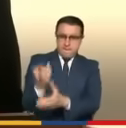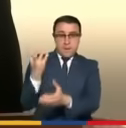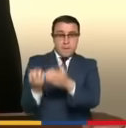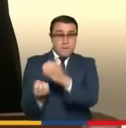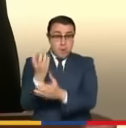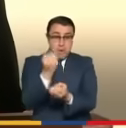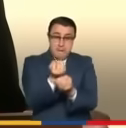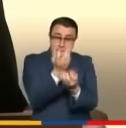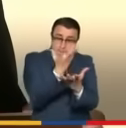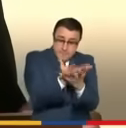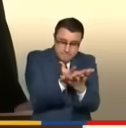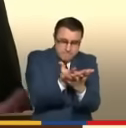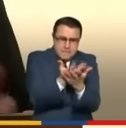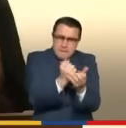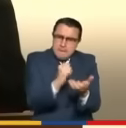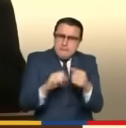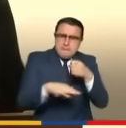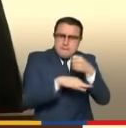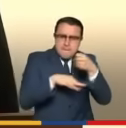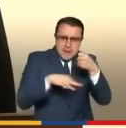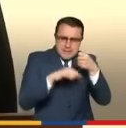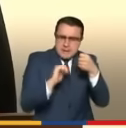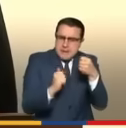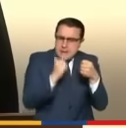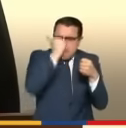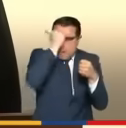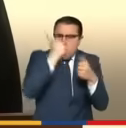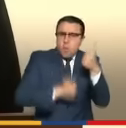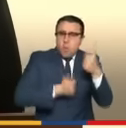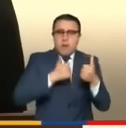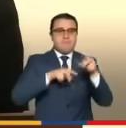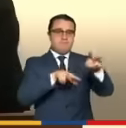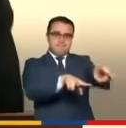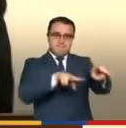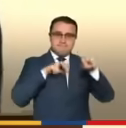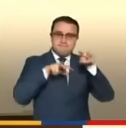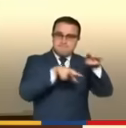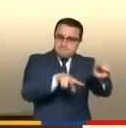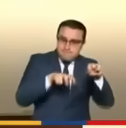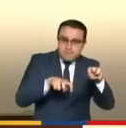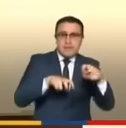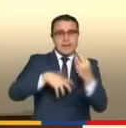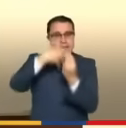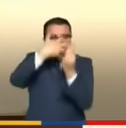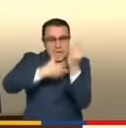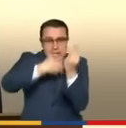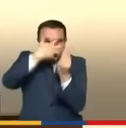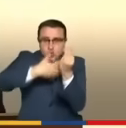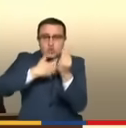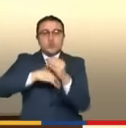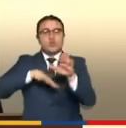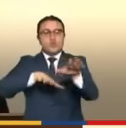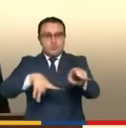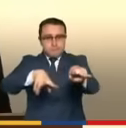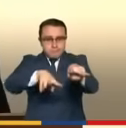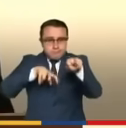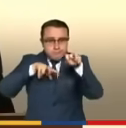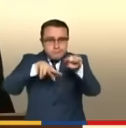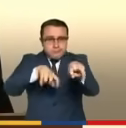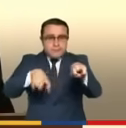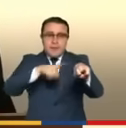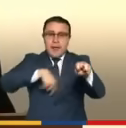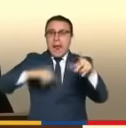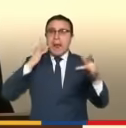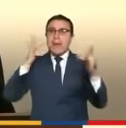agricultura, basada en su agroindustrialización, basada en la industria, en las condiciones del